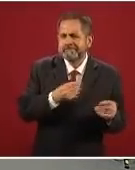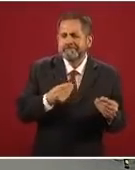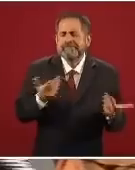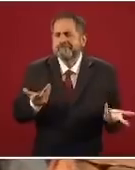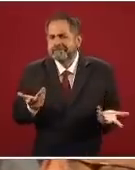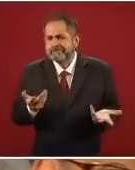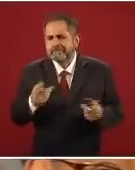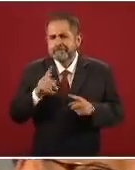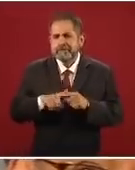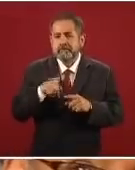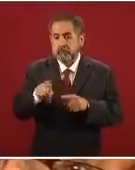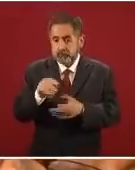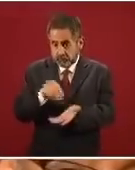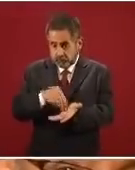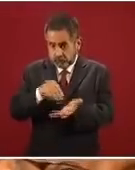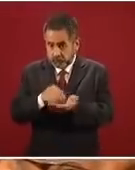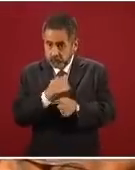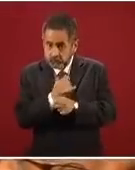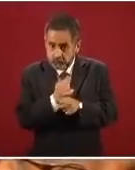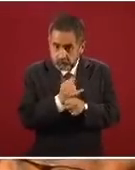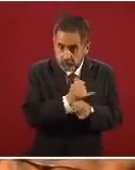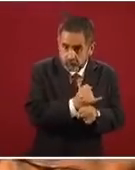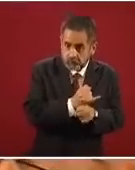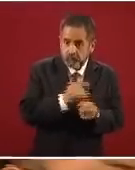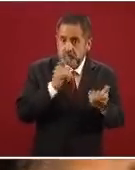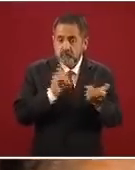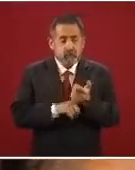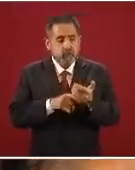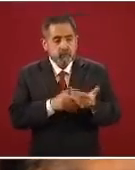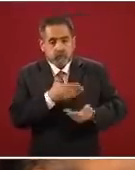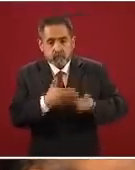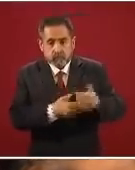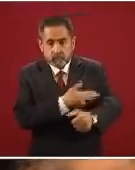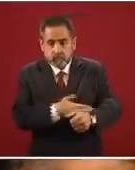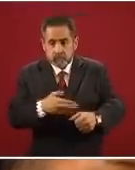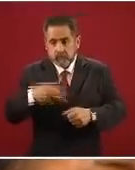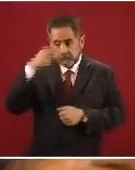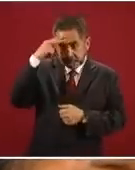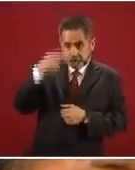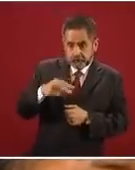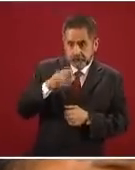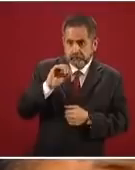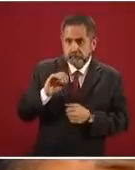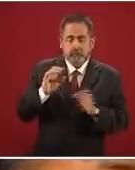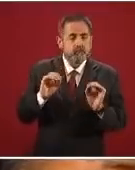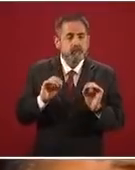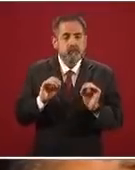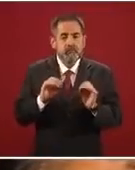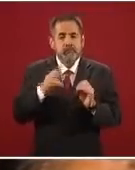caso tiene que ver con una investigación por un procedimiento en México o